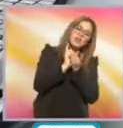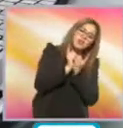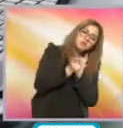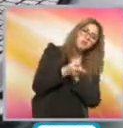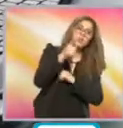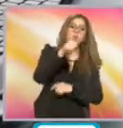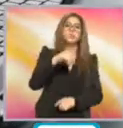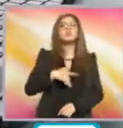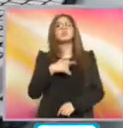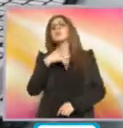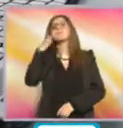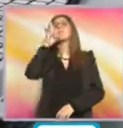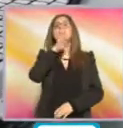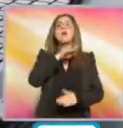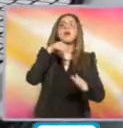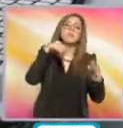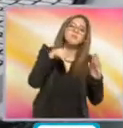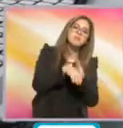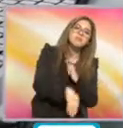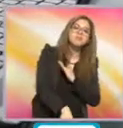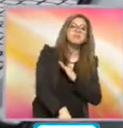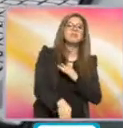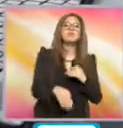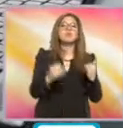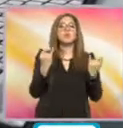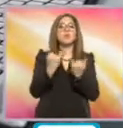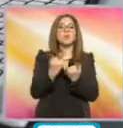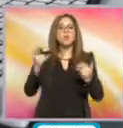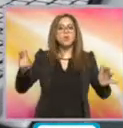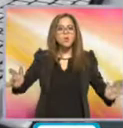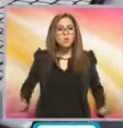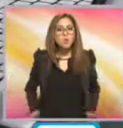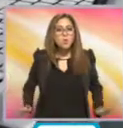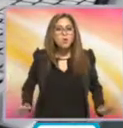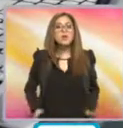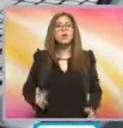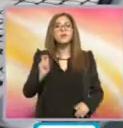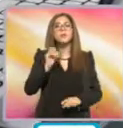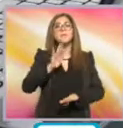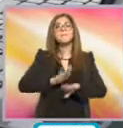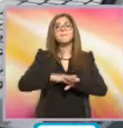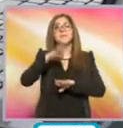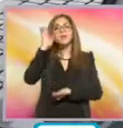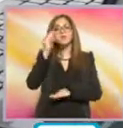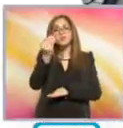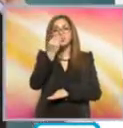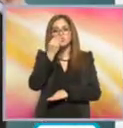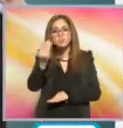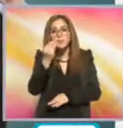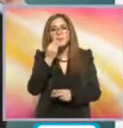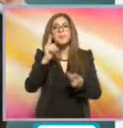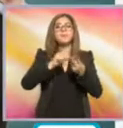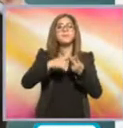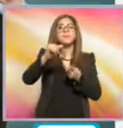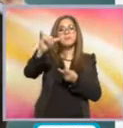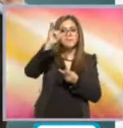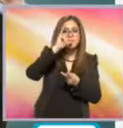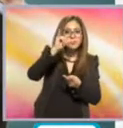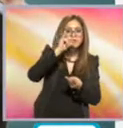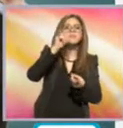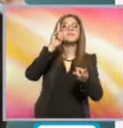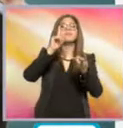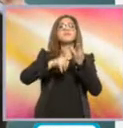fracaso, frustración. Conductuales puede ser aumentar el consumo de alimento, de alcohol, de nicotina,